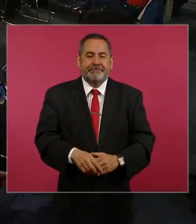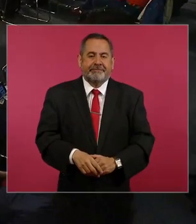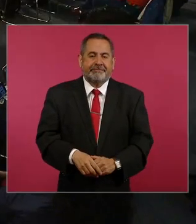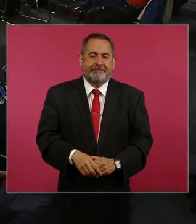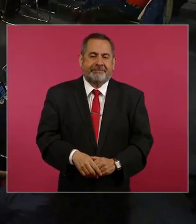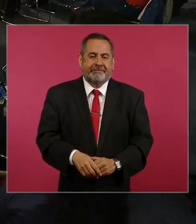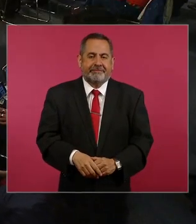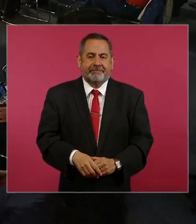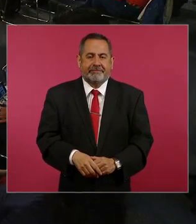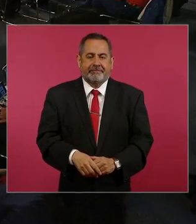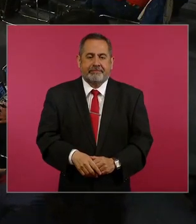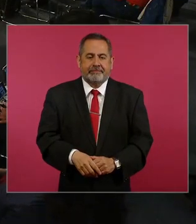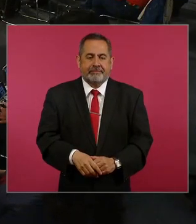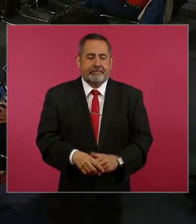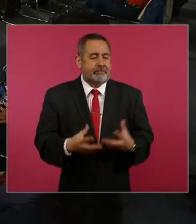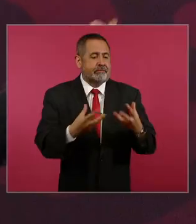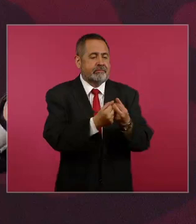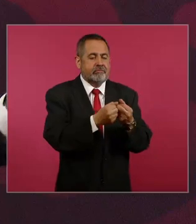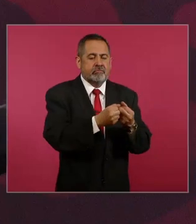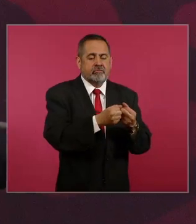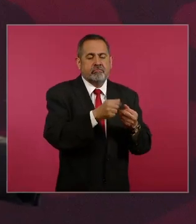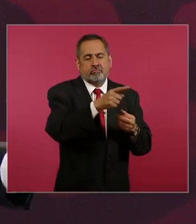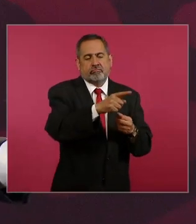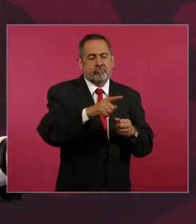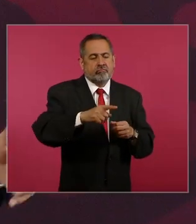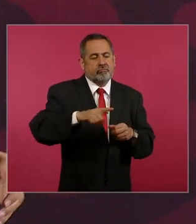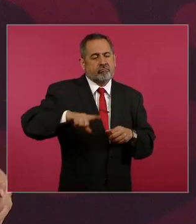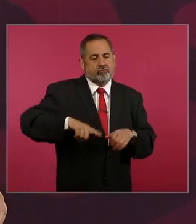y del Departamento de Estado,